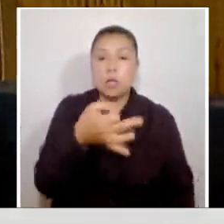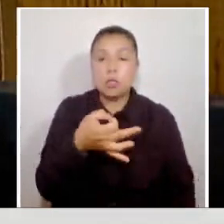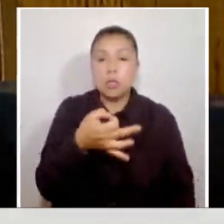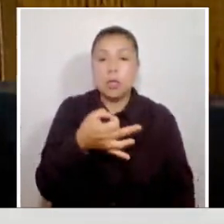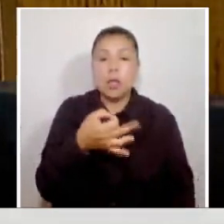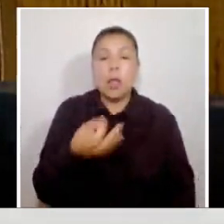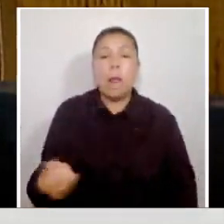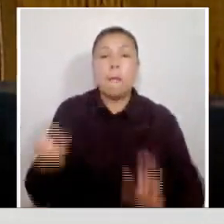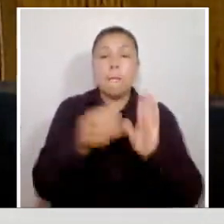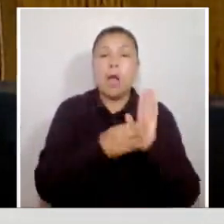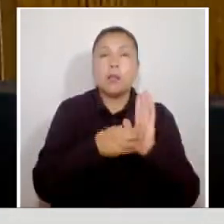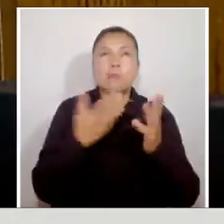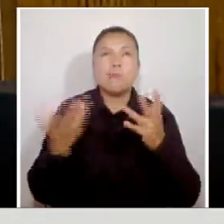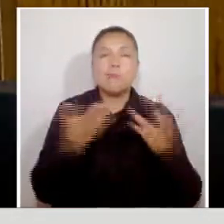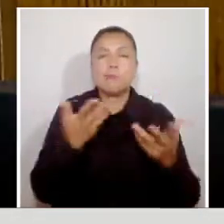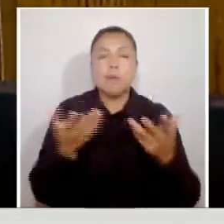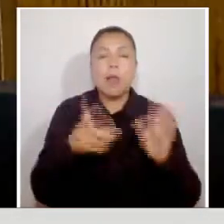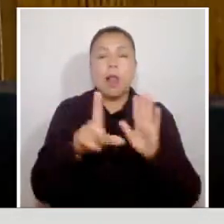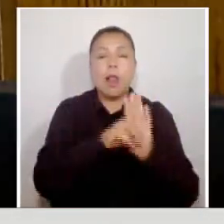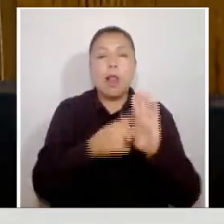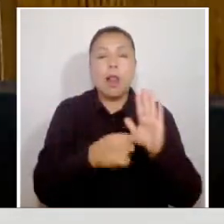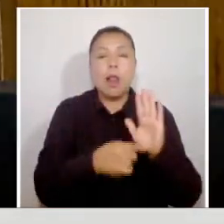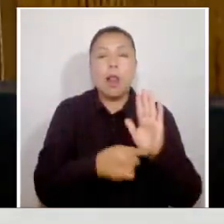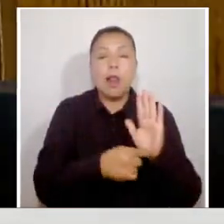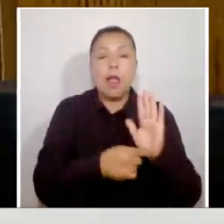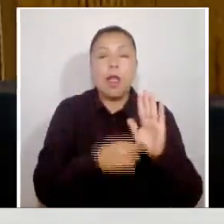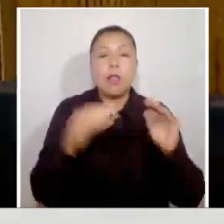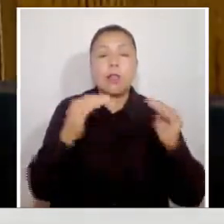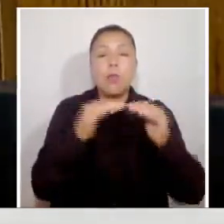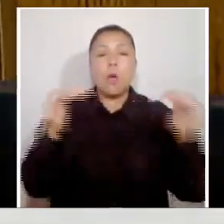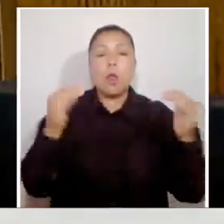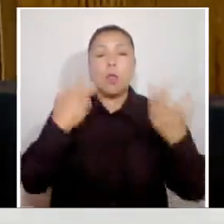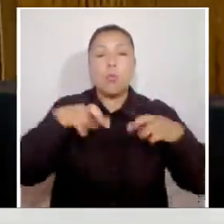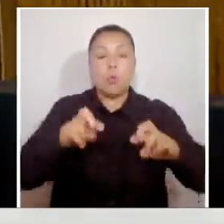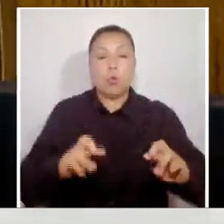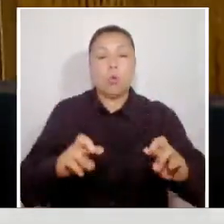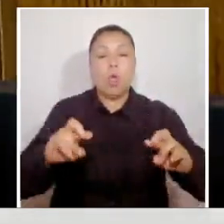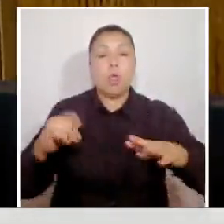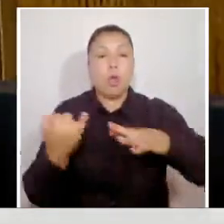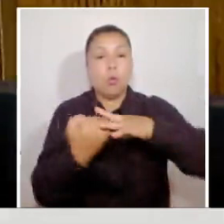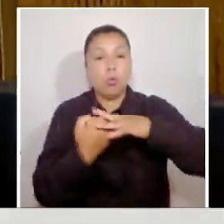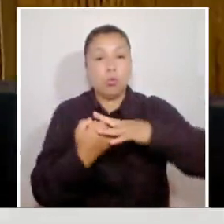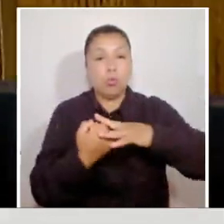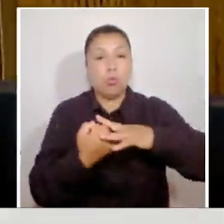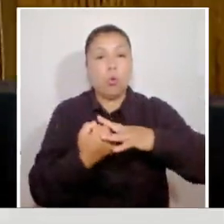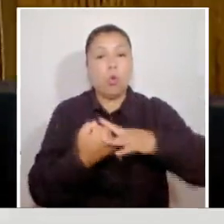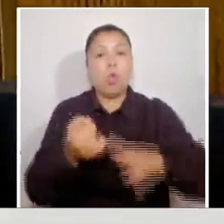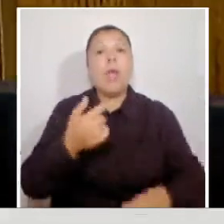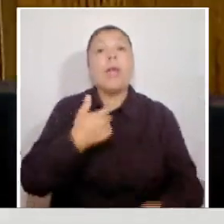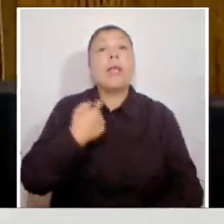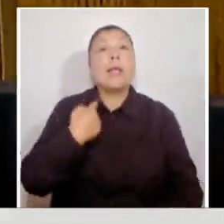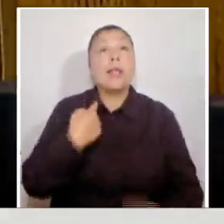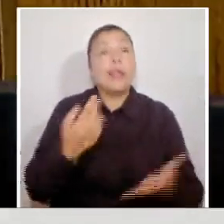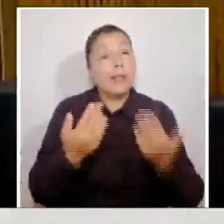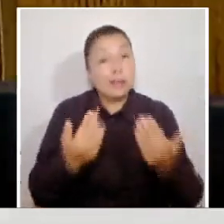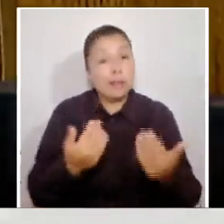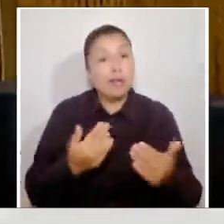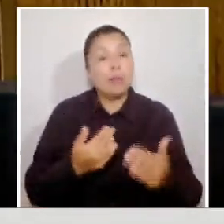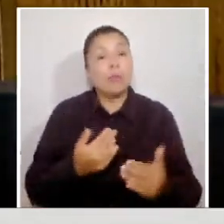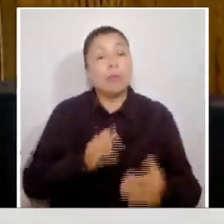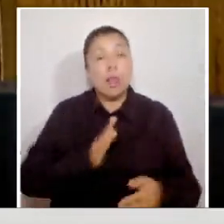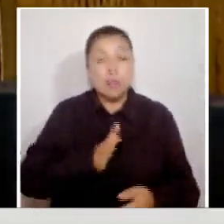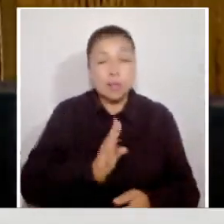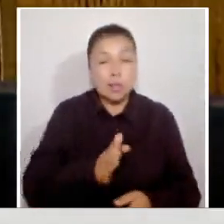allá de la ley sobre igualdad de oportunidades e inclusión que necesitamos seguir avanzando